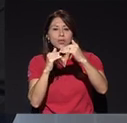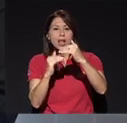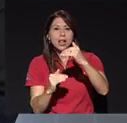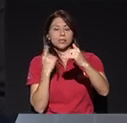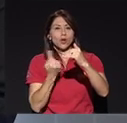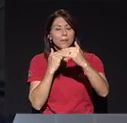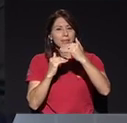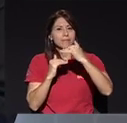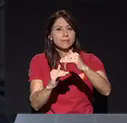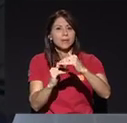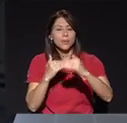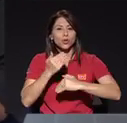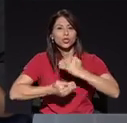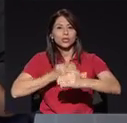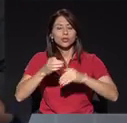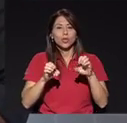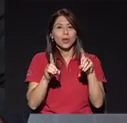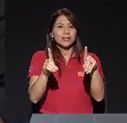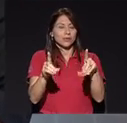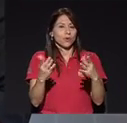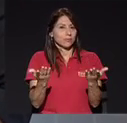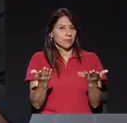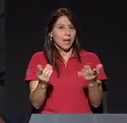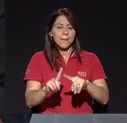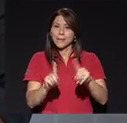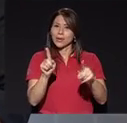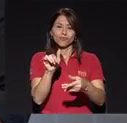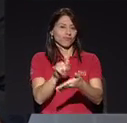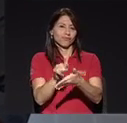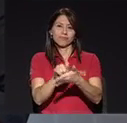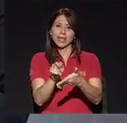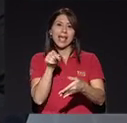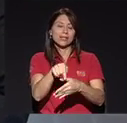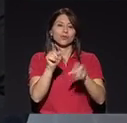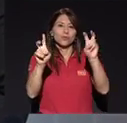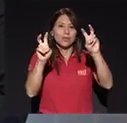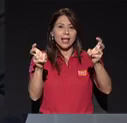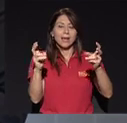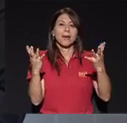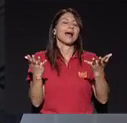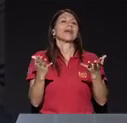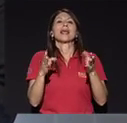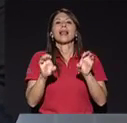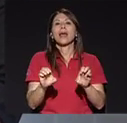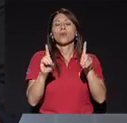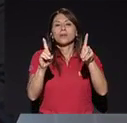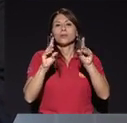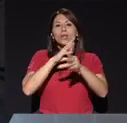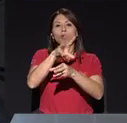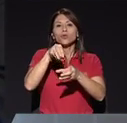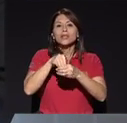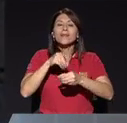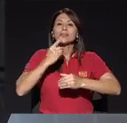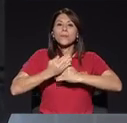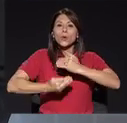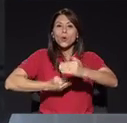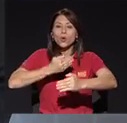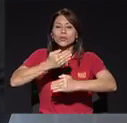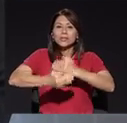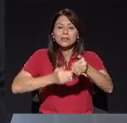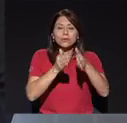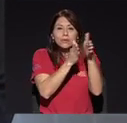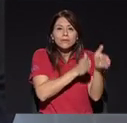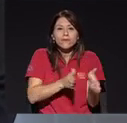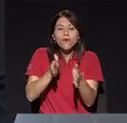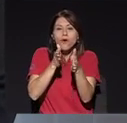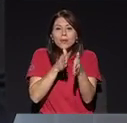directamente en los procesos puramente de educación, ¿verdad? Pero esto es un tema de que la educación inclusiva es el proceso de